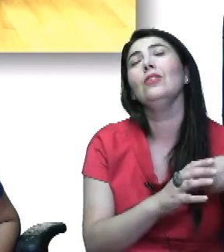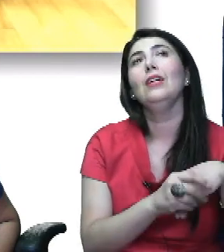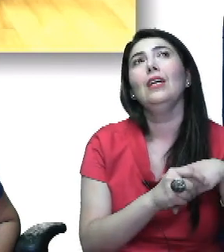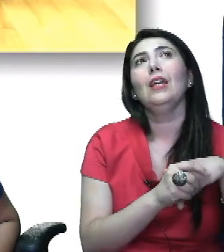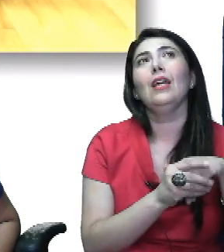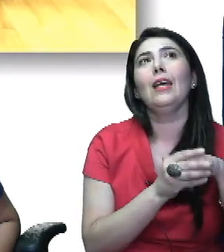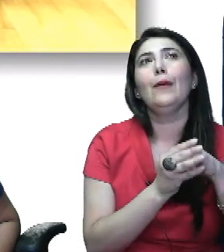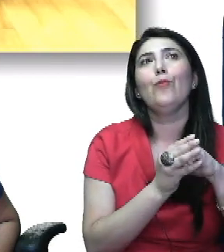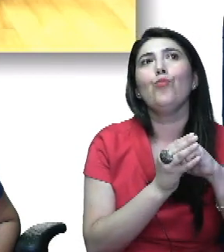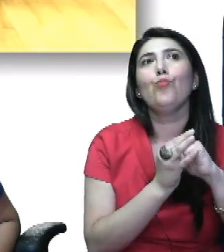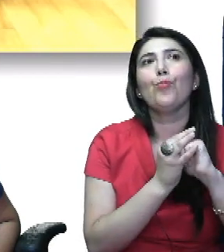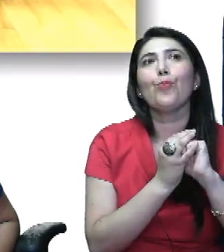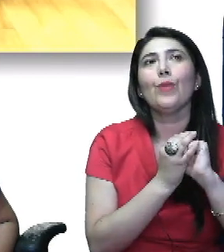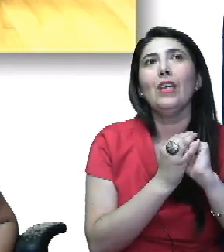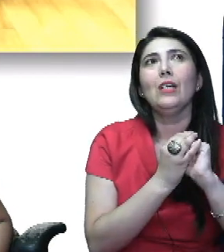¿cierto?